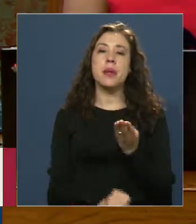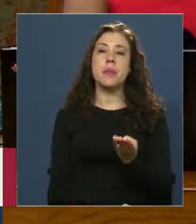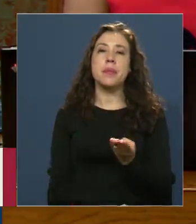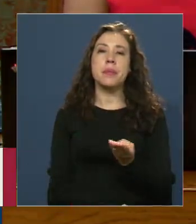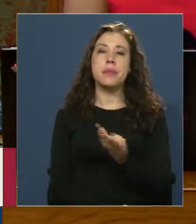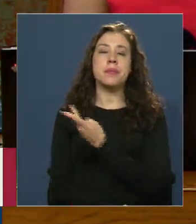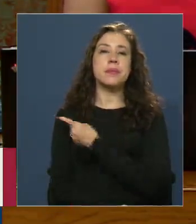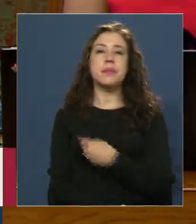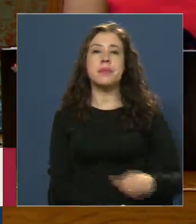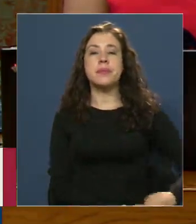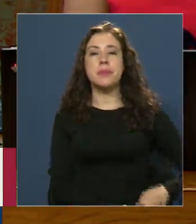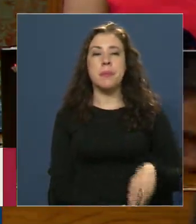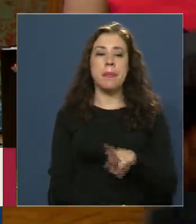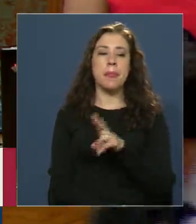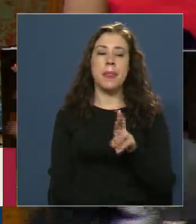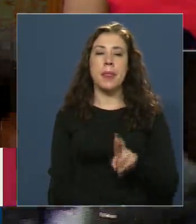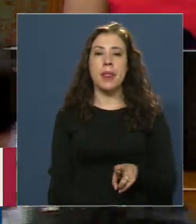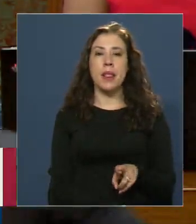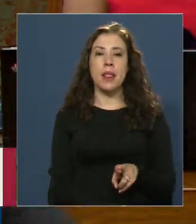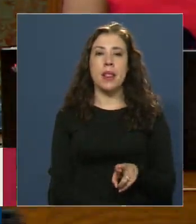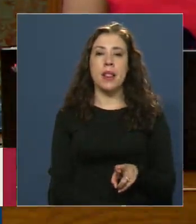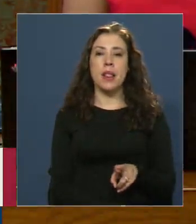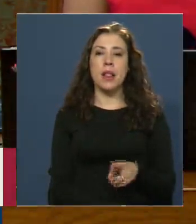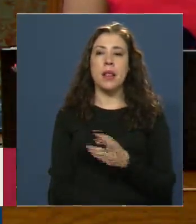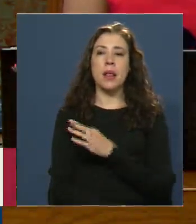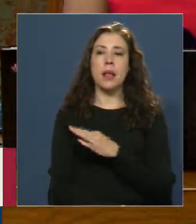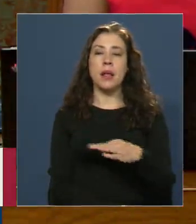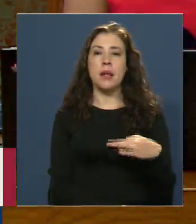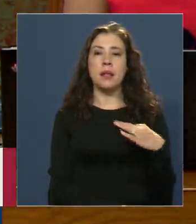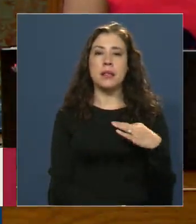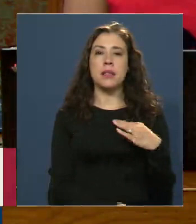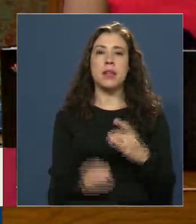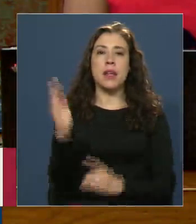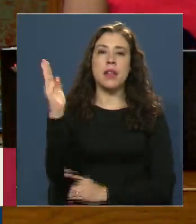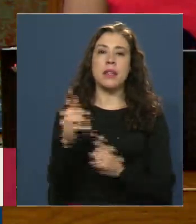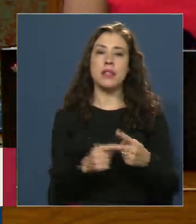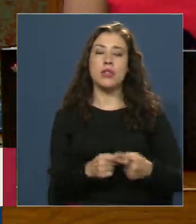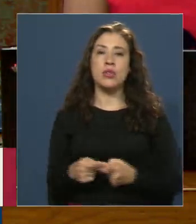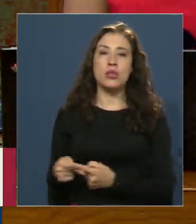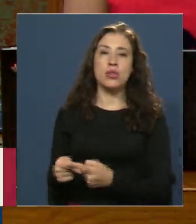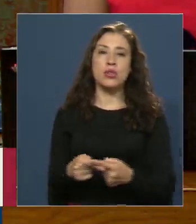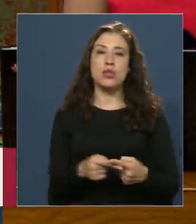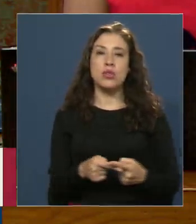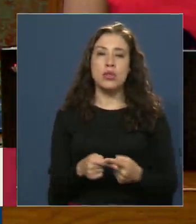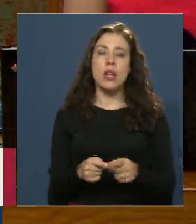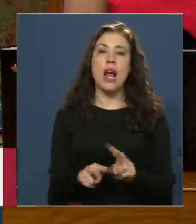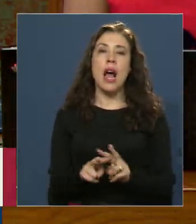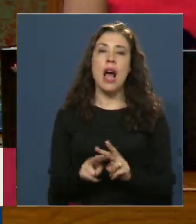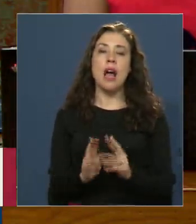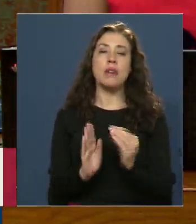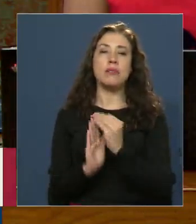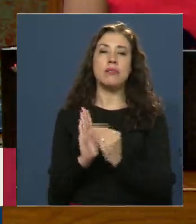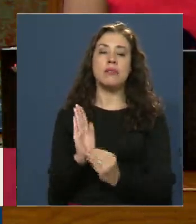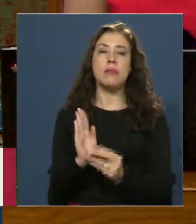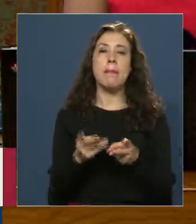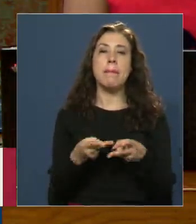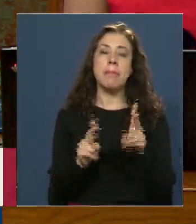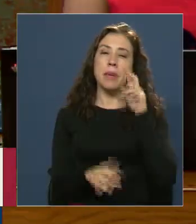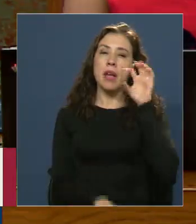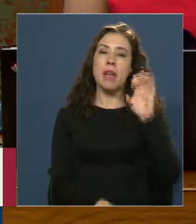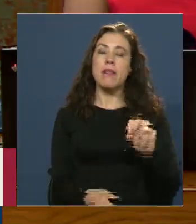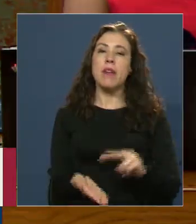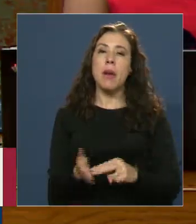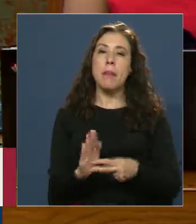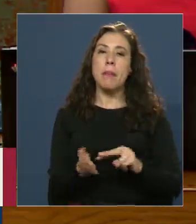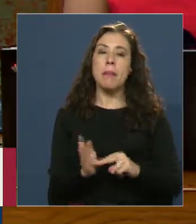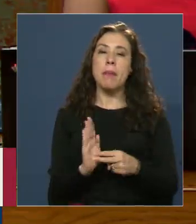el presidente de la República que a través del Ministerio de Desarrollo Social se realice un catastro que permite identificar los